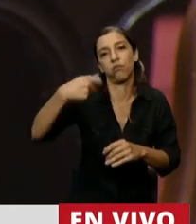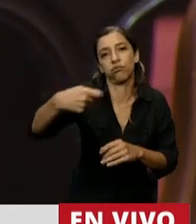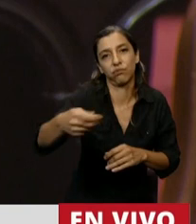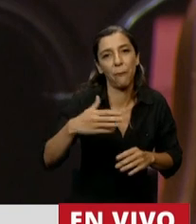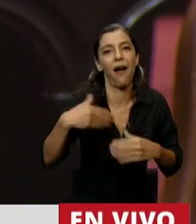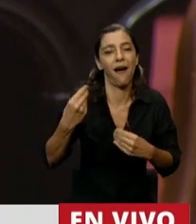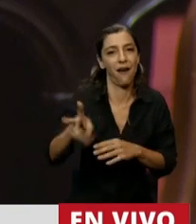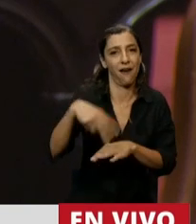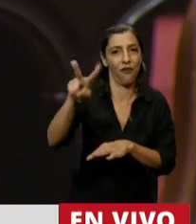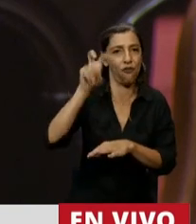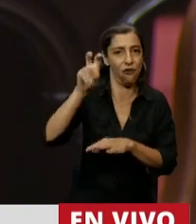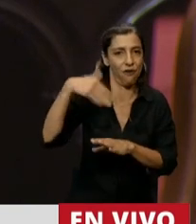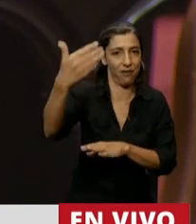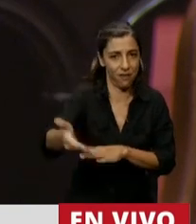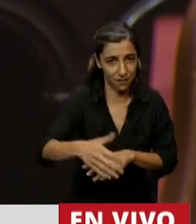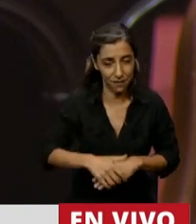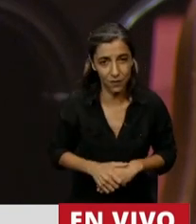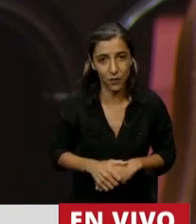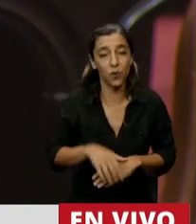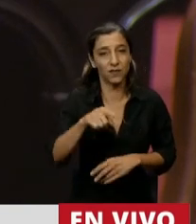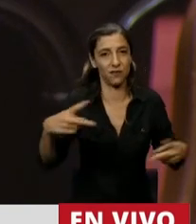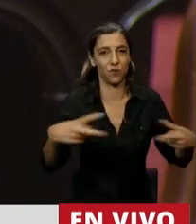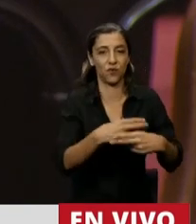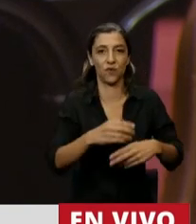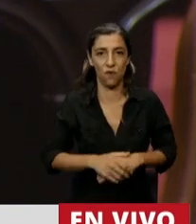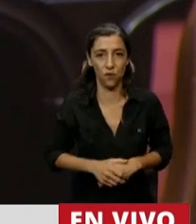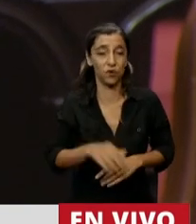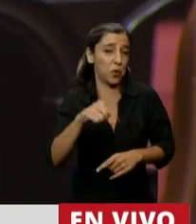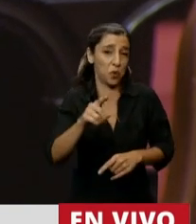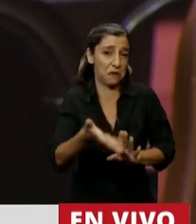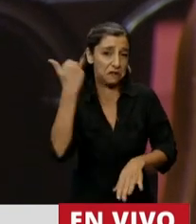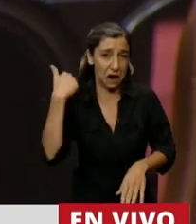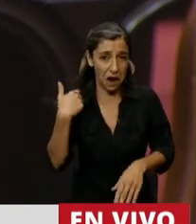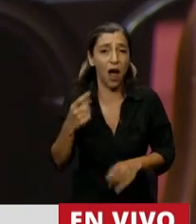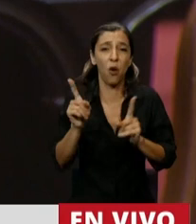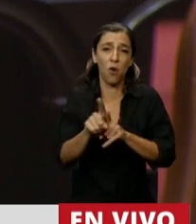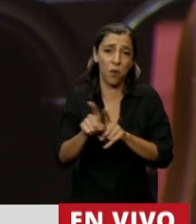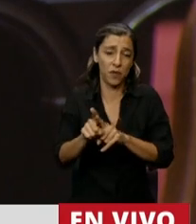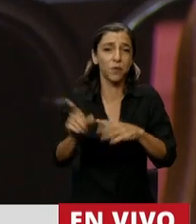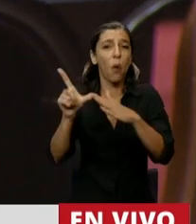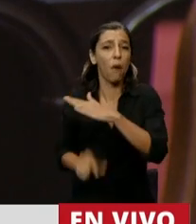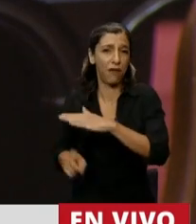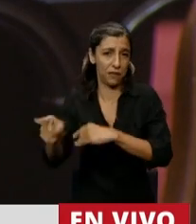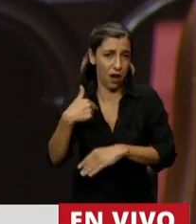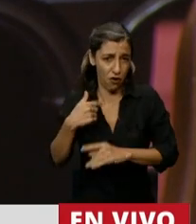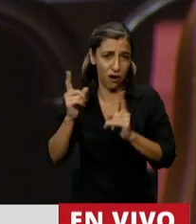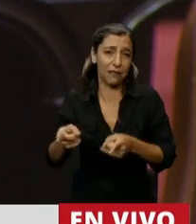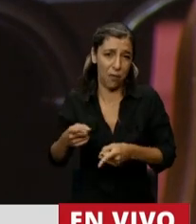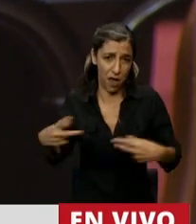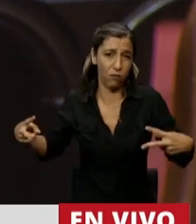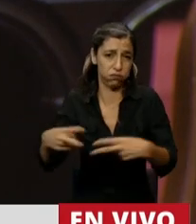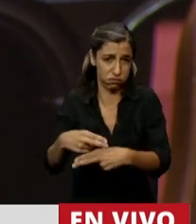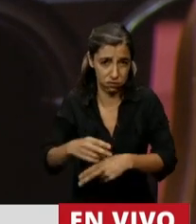plumazo el adicional por zona desfavorable a mis vecinos patagónicos y abuelos también. Ajuste es haber rifado